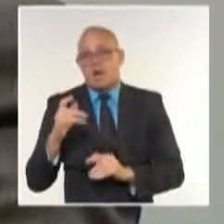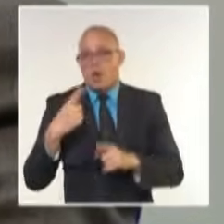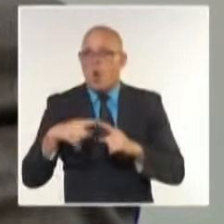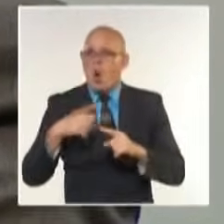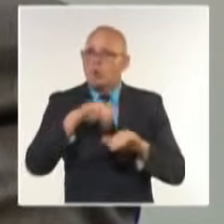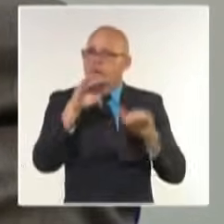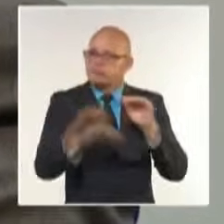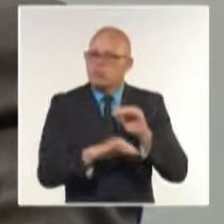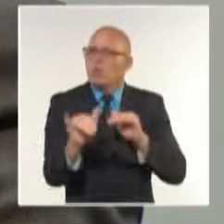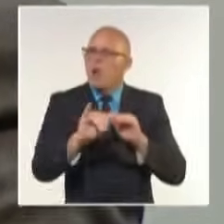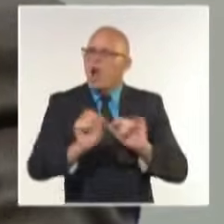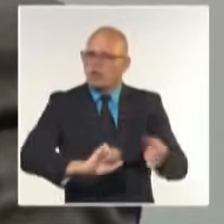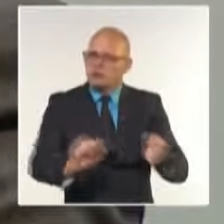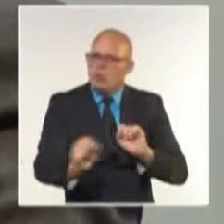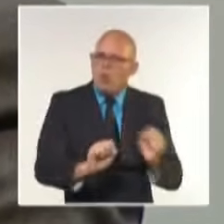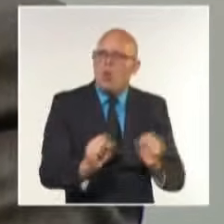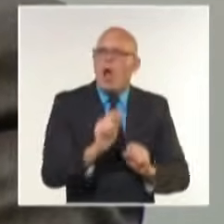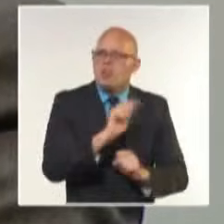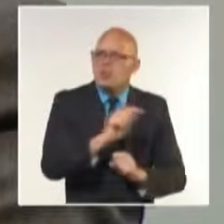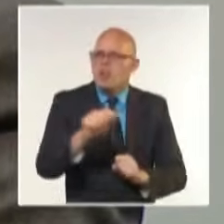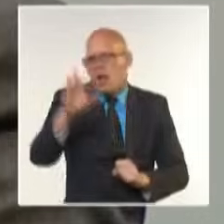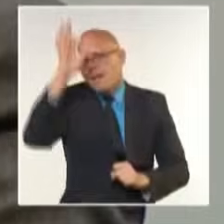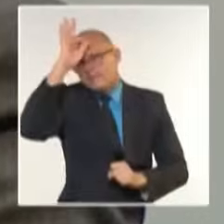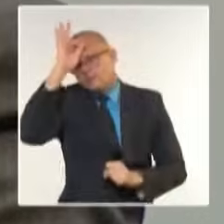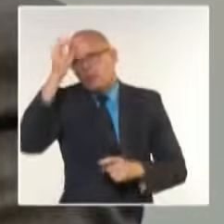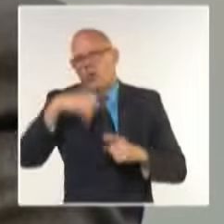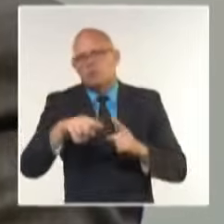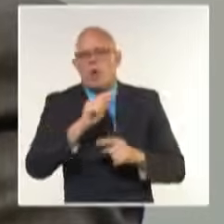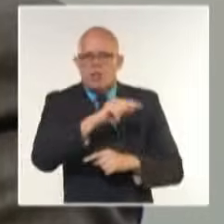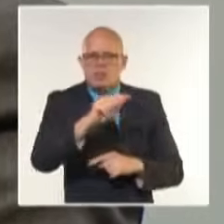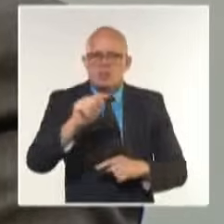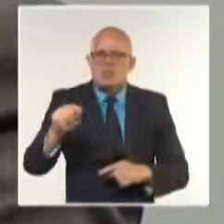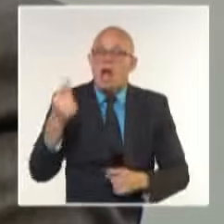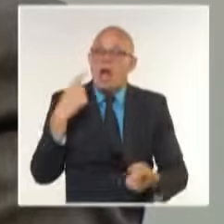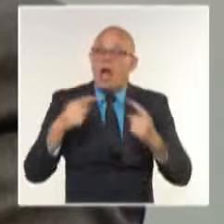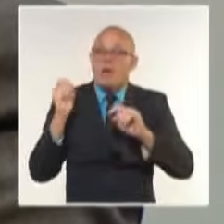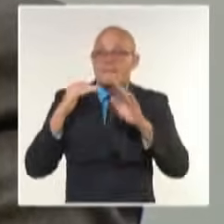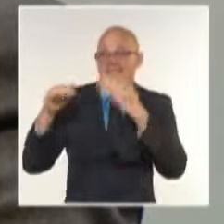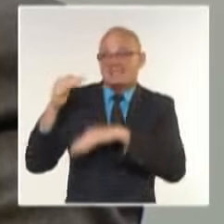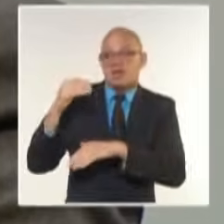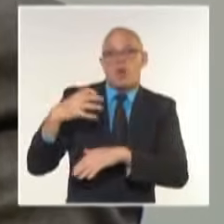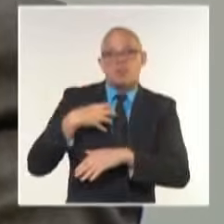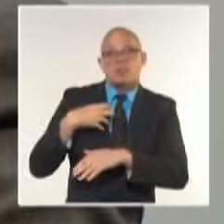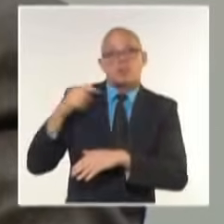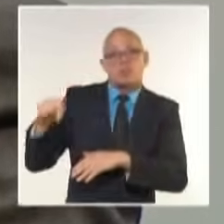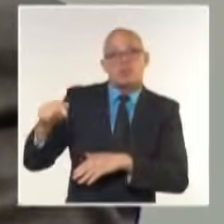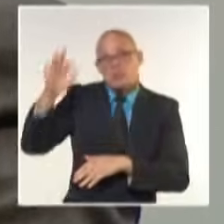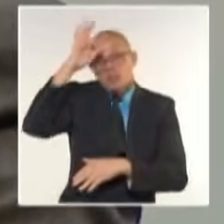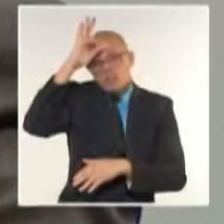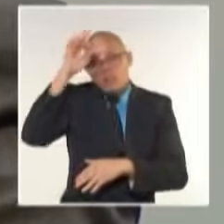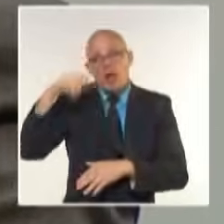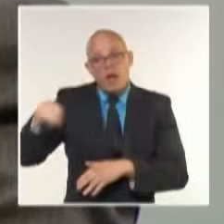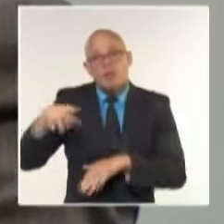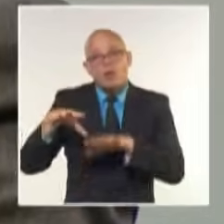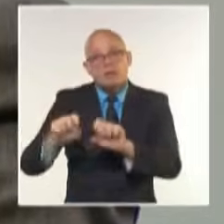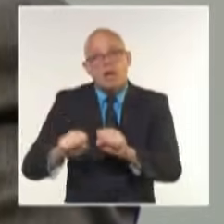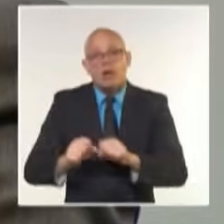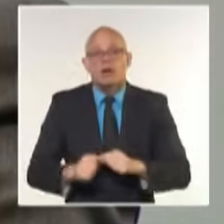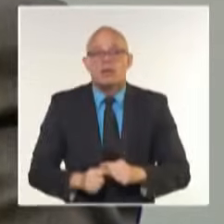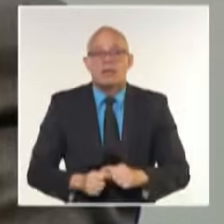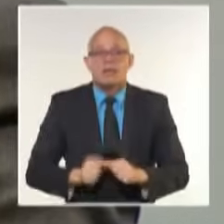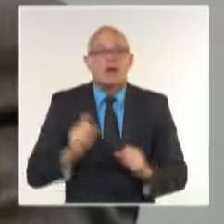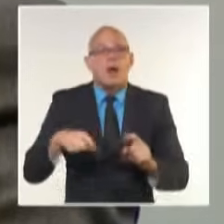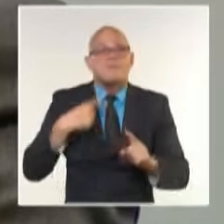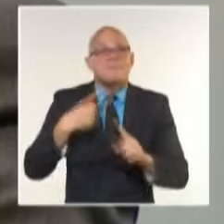incluso en algunos ministerios tienen sistemas de trabajo donde han identificado este tipo de hechos. Reconocer también que hay un sistema